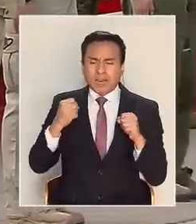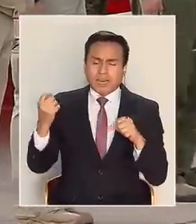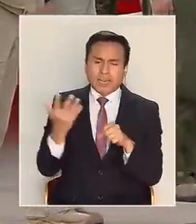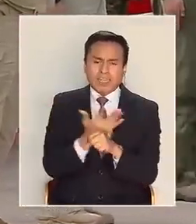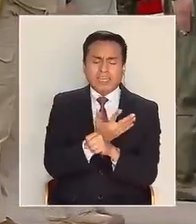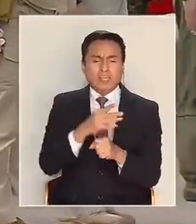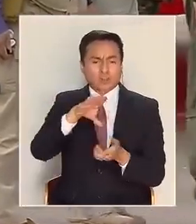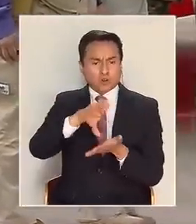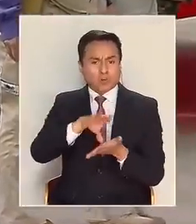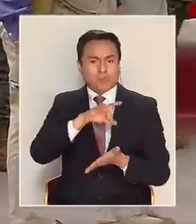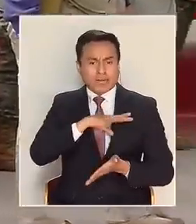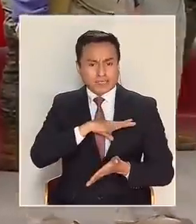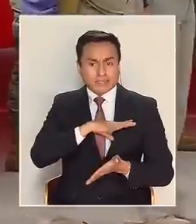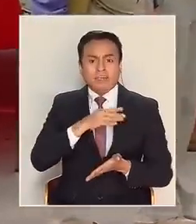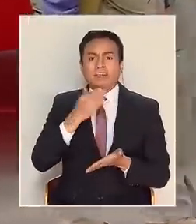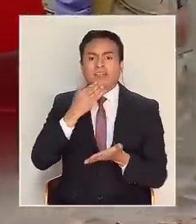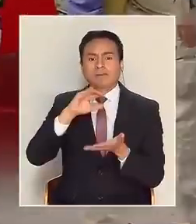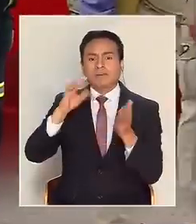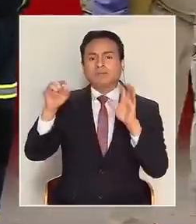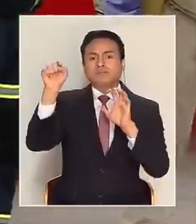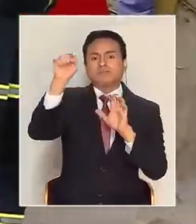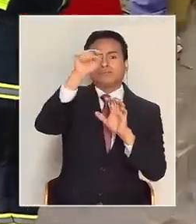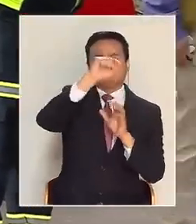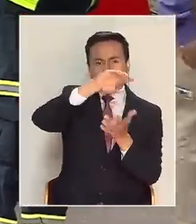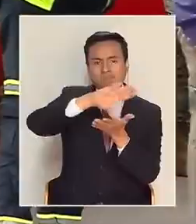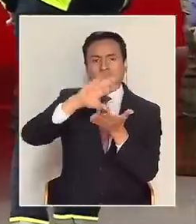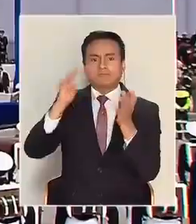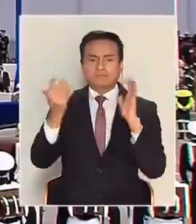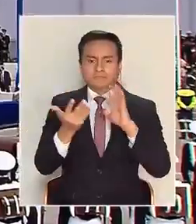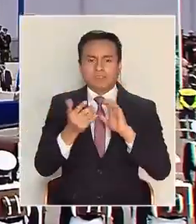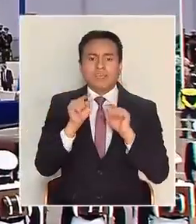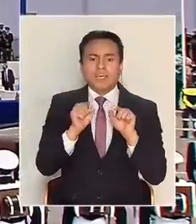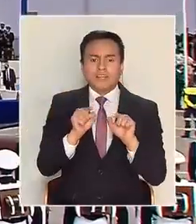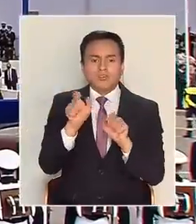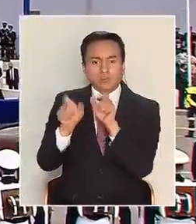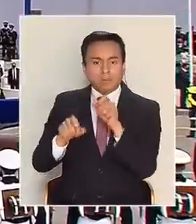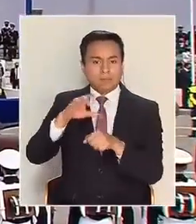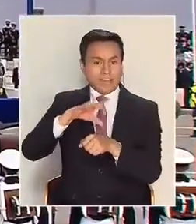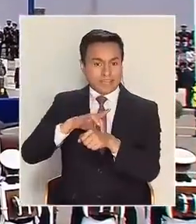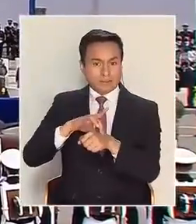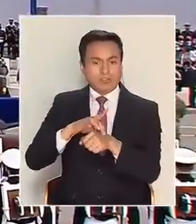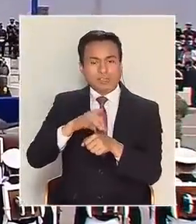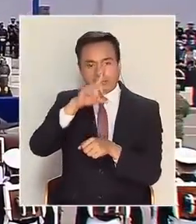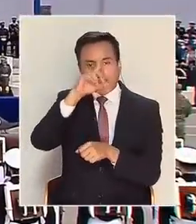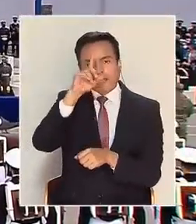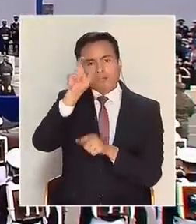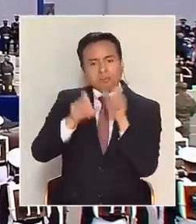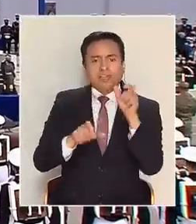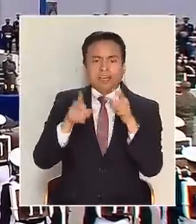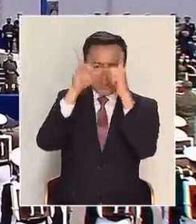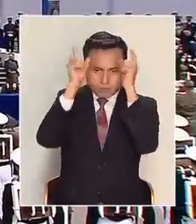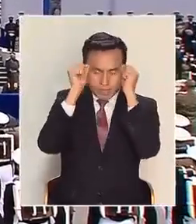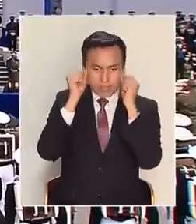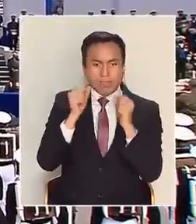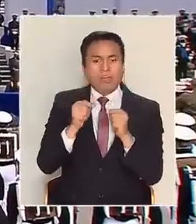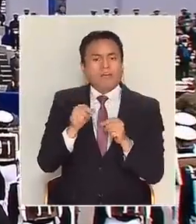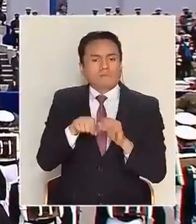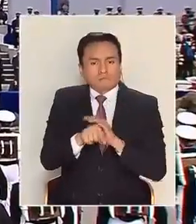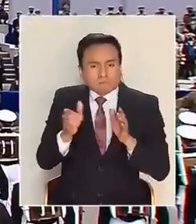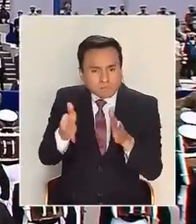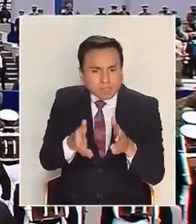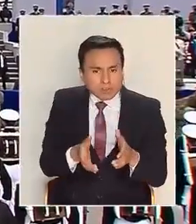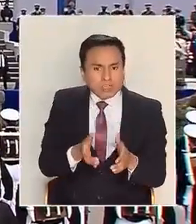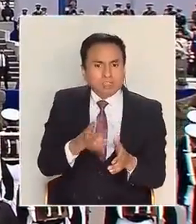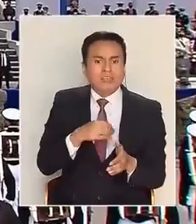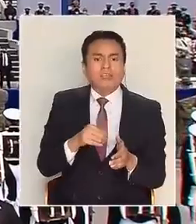solo a nuestro país, sino que al mundo entero. A esos médicos, enfermeras, matronas,